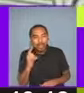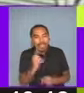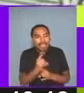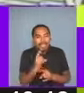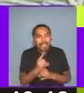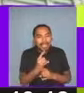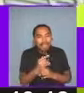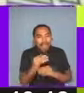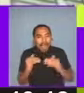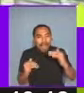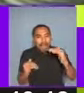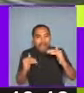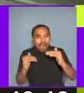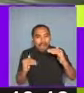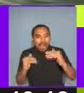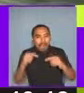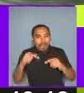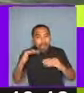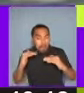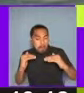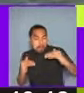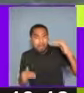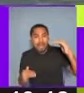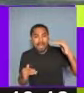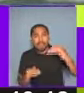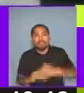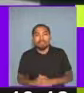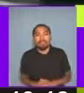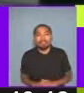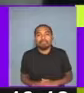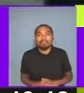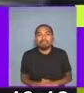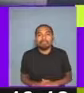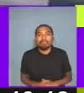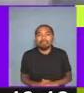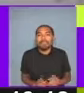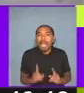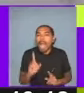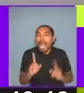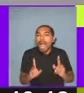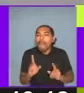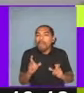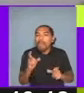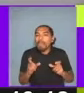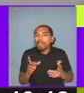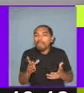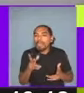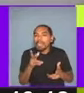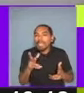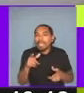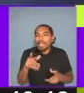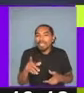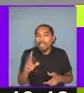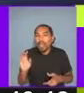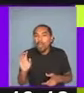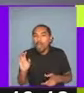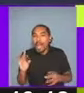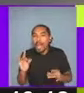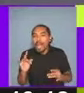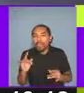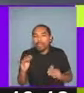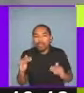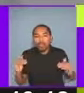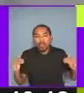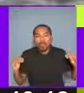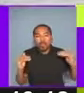diferencia es un poquito alarmante. ¿Y hay gente que le dice, por ejemplo, el dólar se mantiene este precio, pero las cosas aumentan? Sí, le